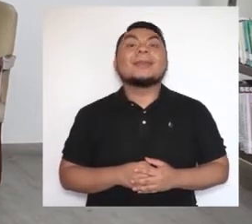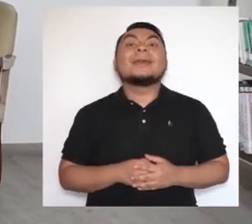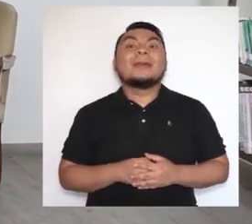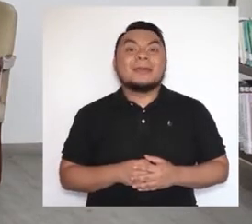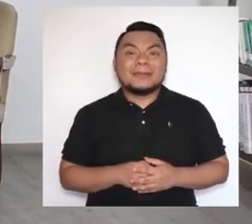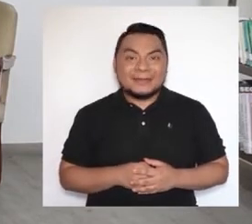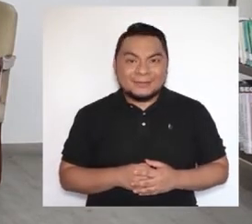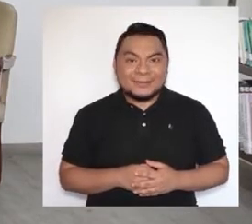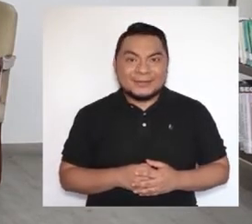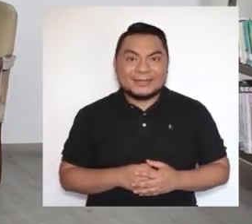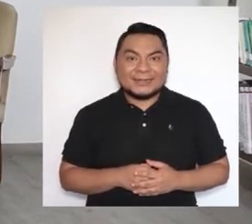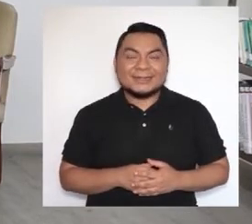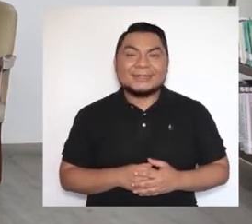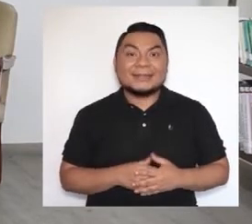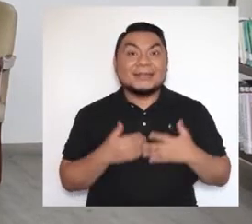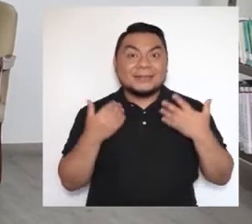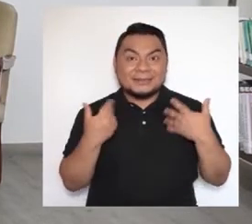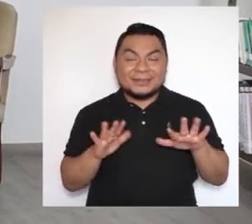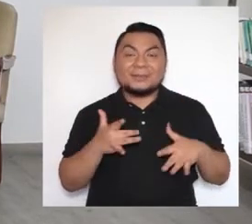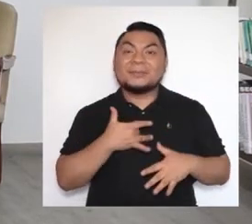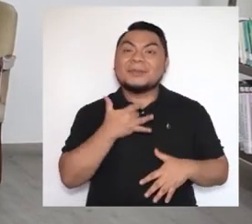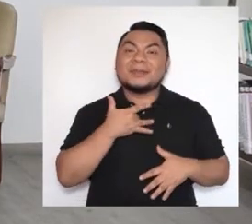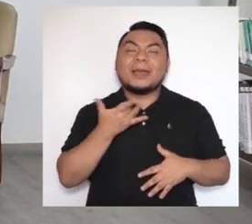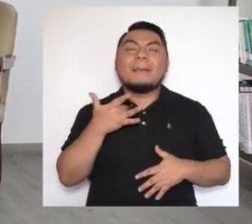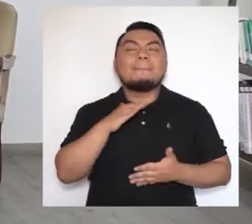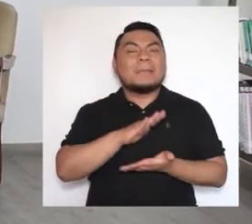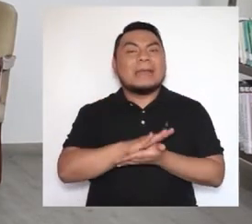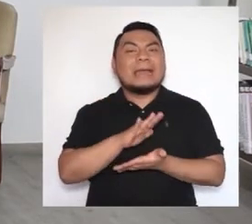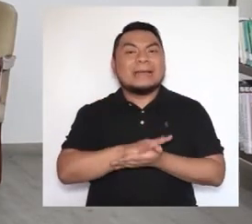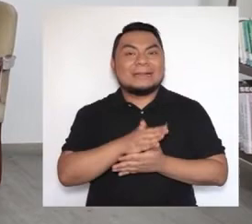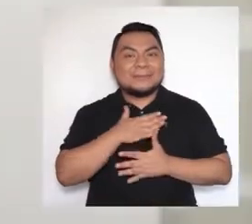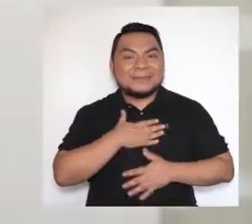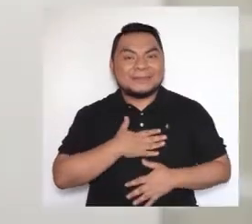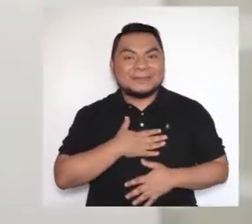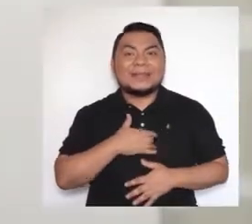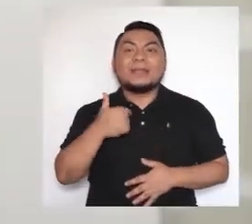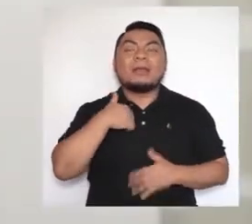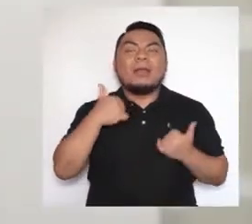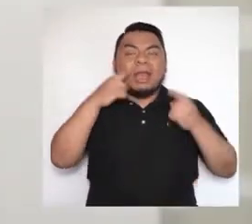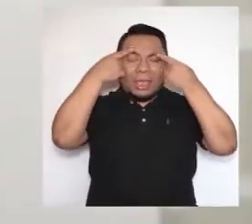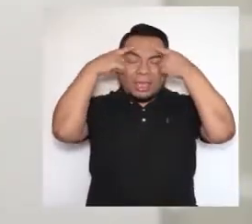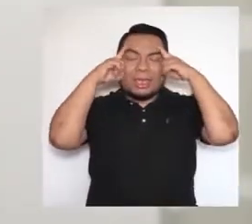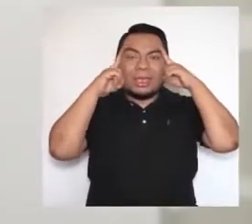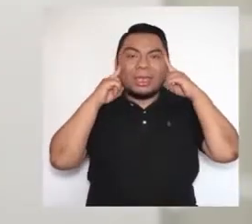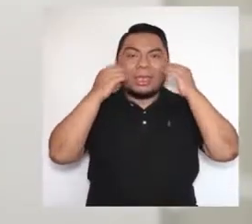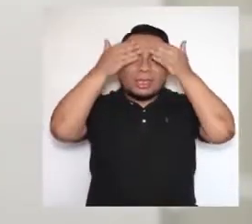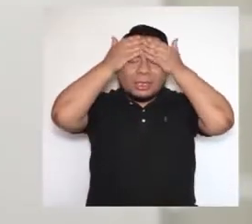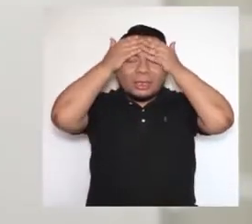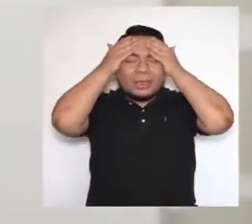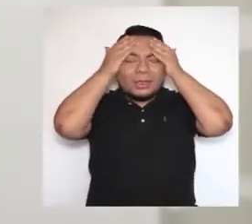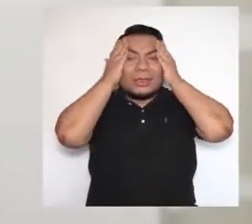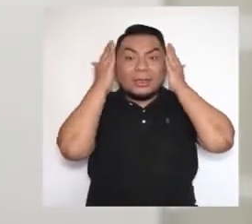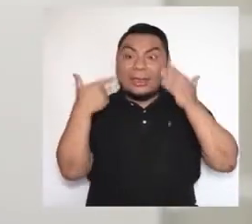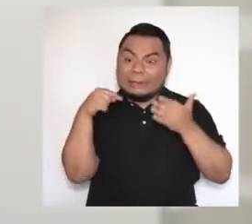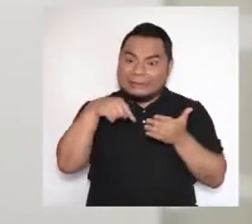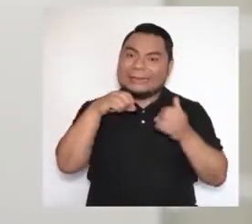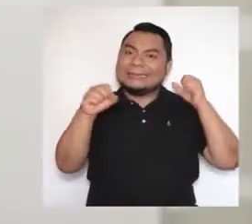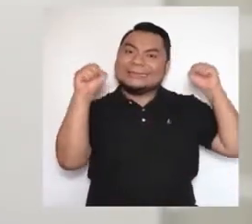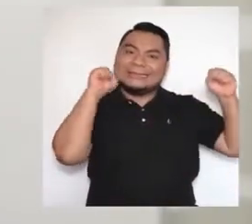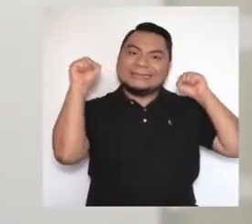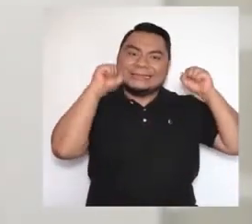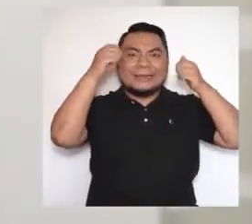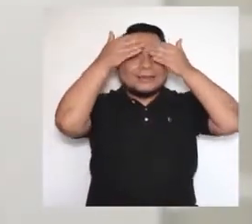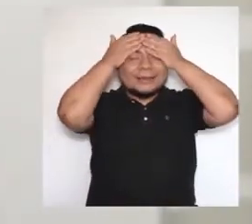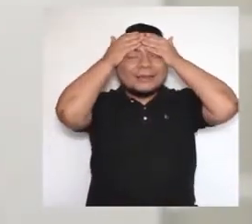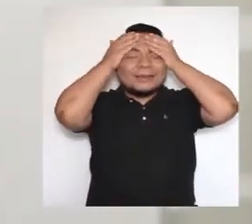A ver. Ya me siento más calmado. Estoy transpirando, pero para eso tengo mi